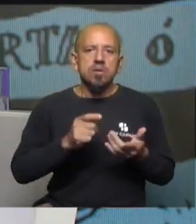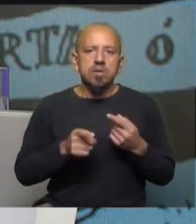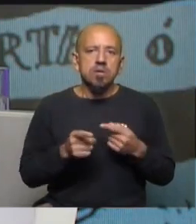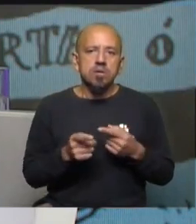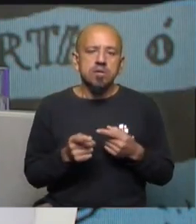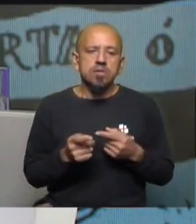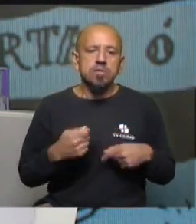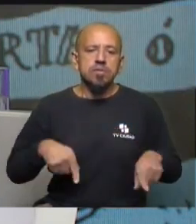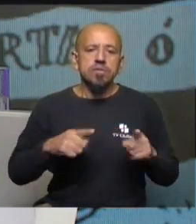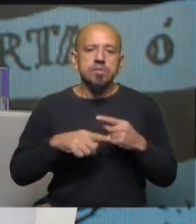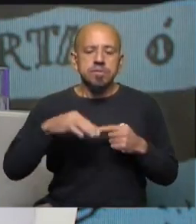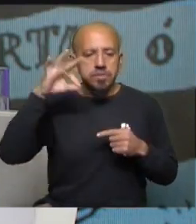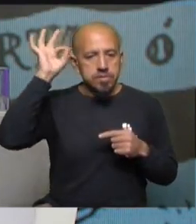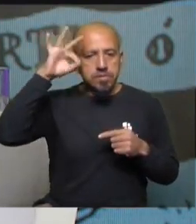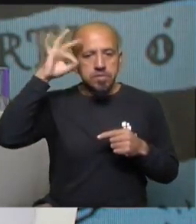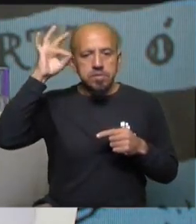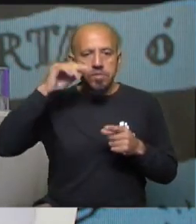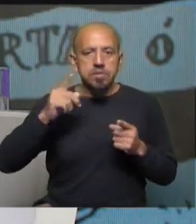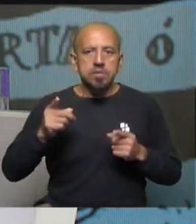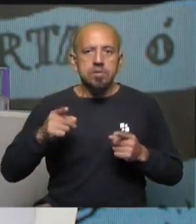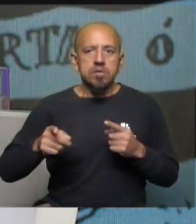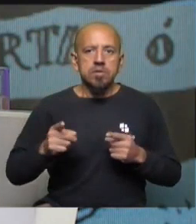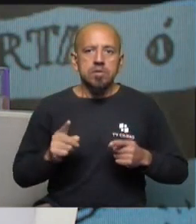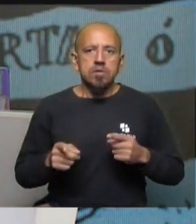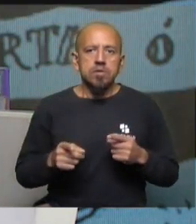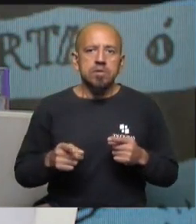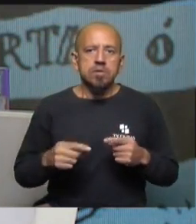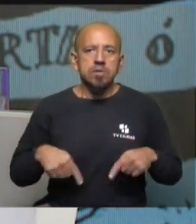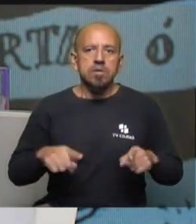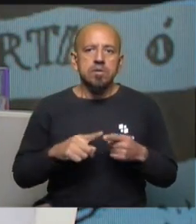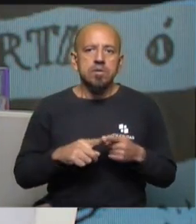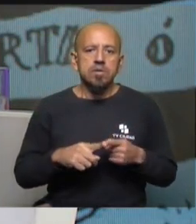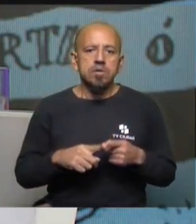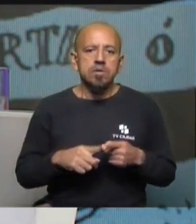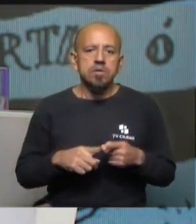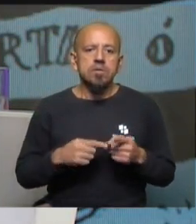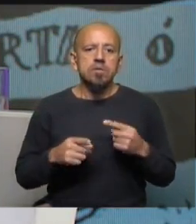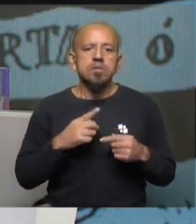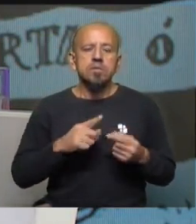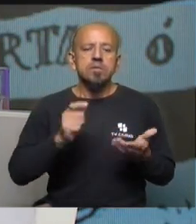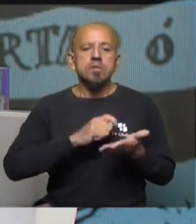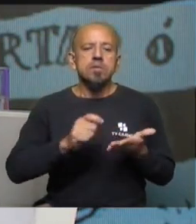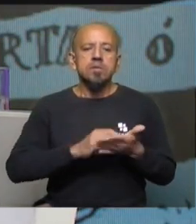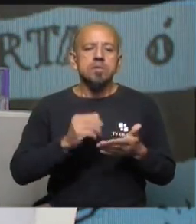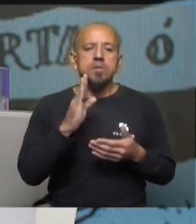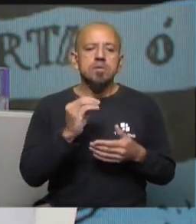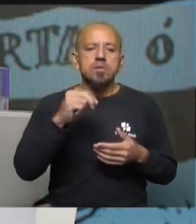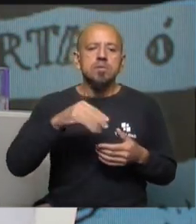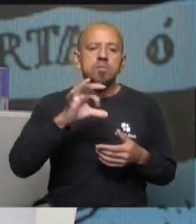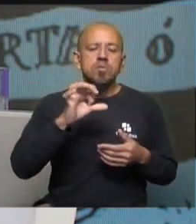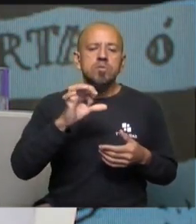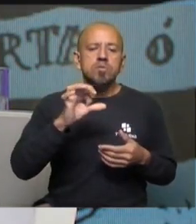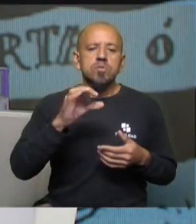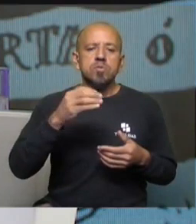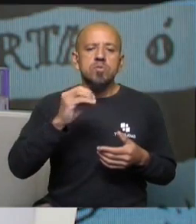este canciller inglés dice esta ciudad es horrible si hubiera un árbol colgaría describe lordson y sobre Buenos Aires después